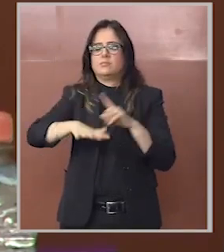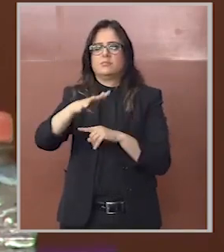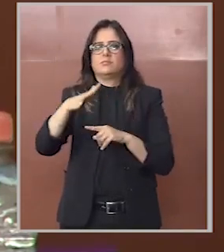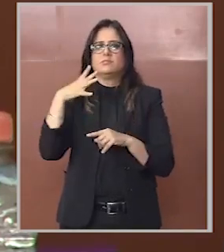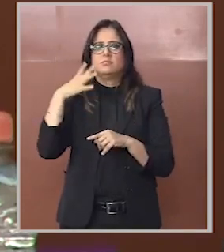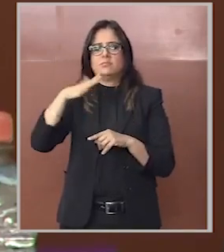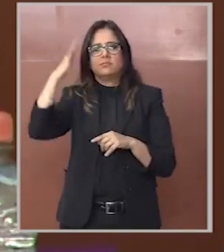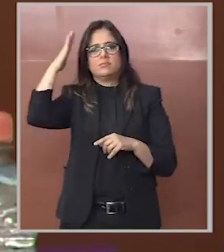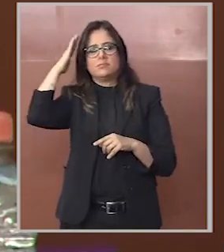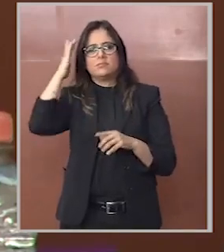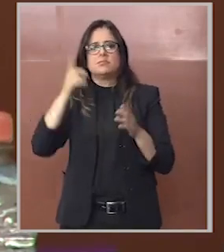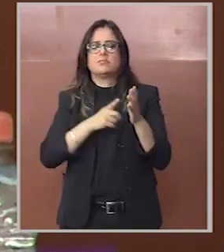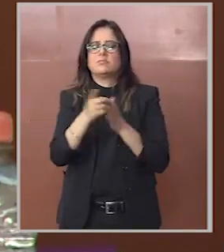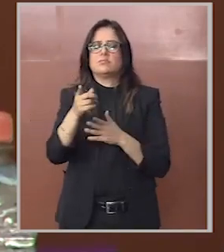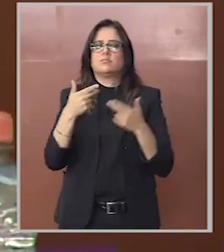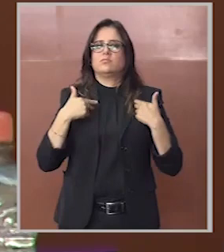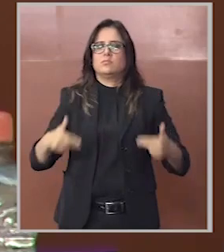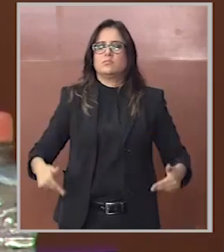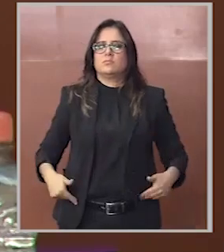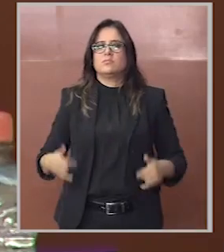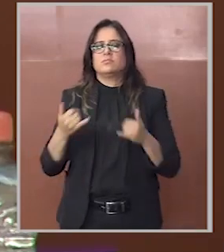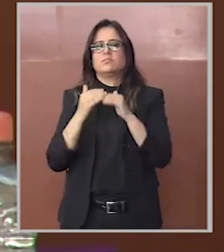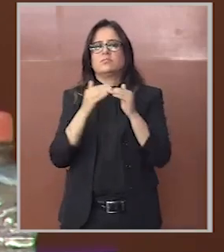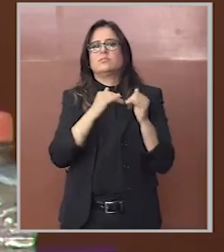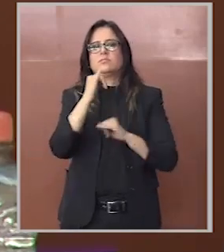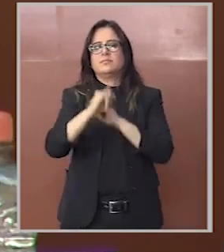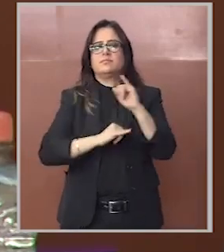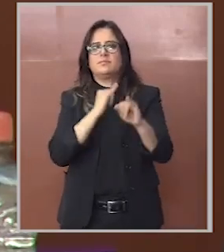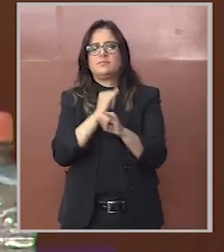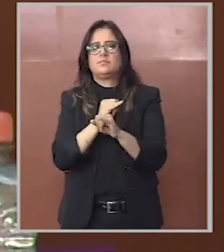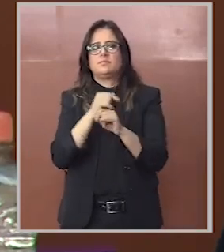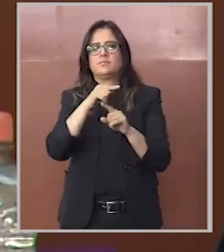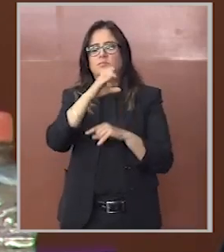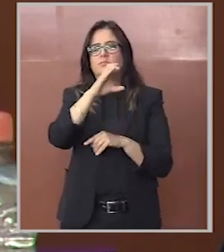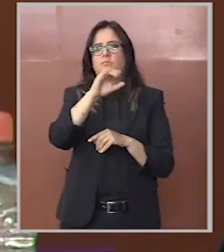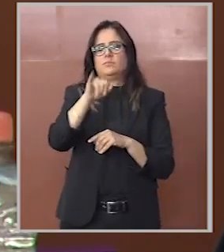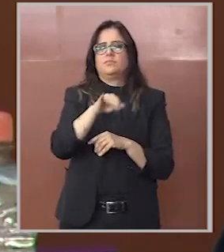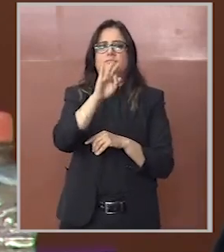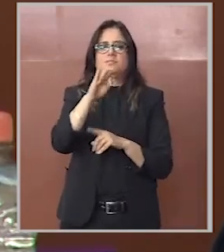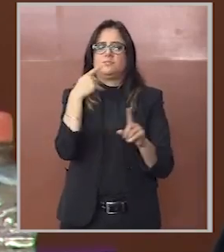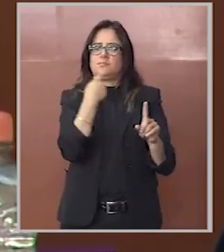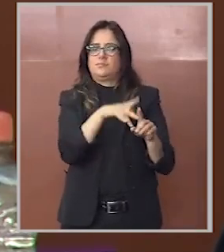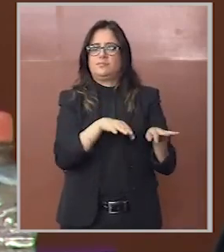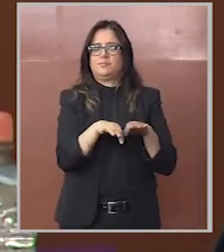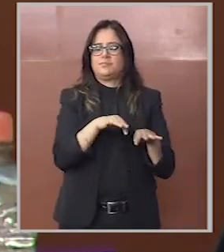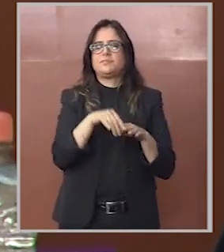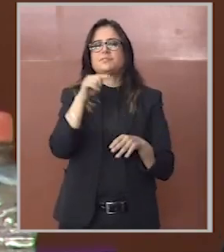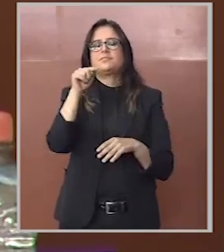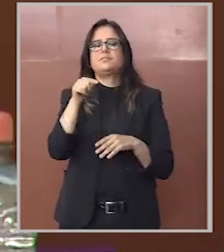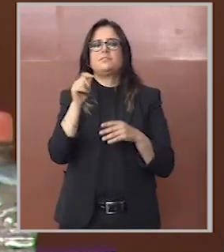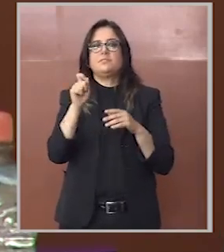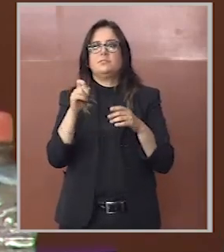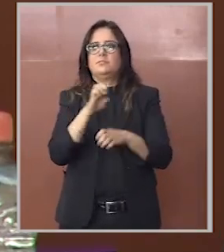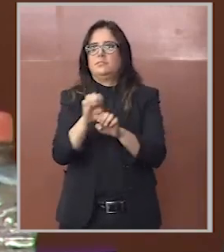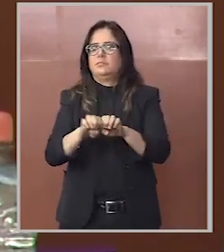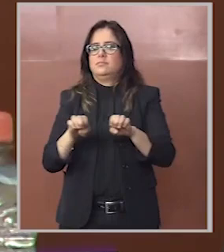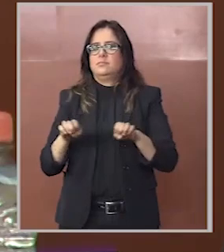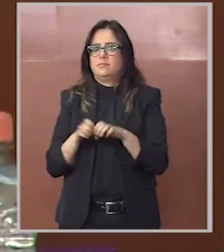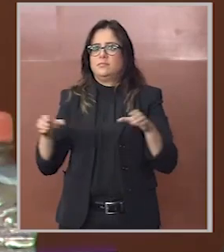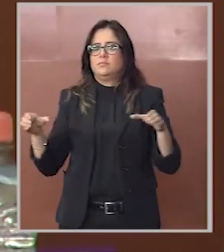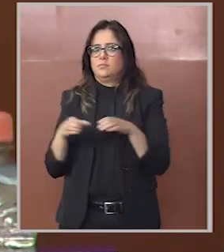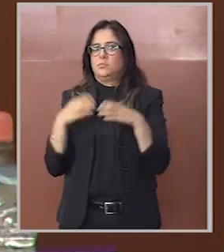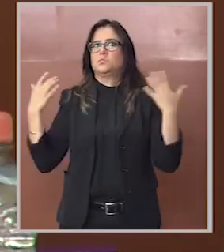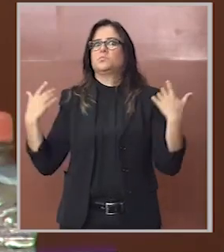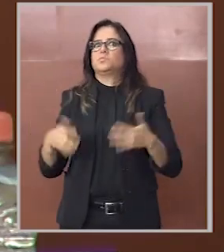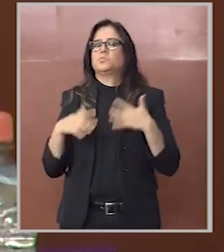igualdad de género y asuntos internacionales del Consejo de la judicatura Federal al al Gran equipo que tiene de verdad Tiene un gran equipo con el